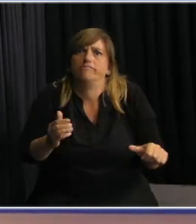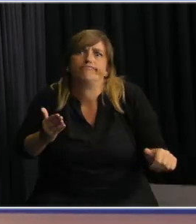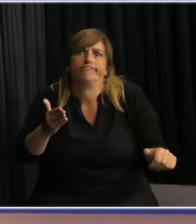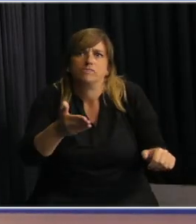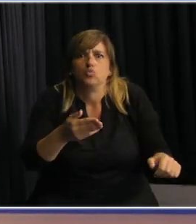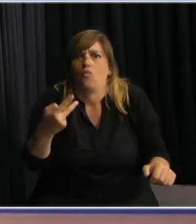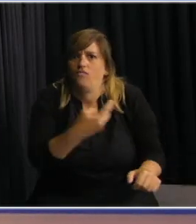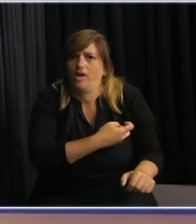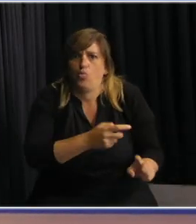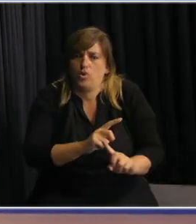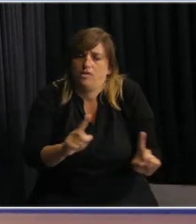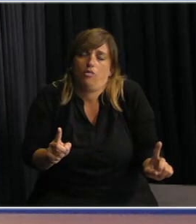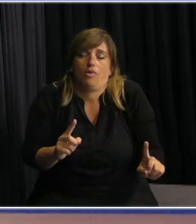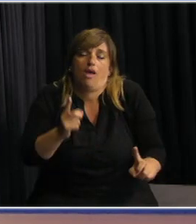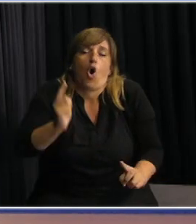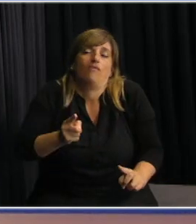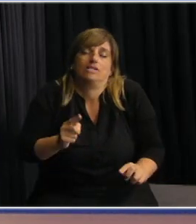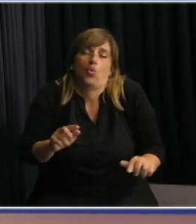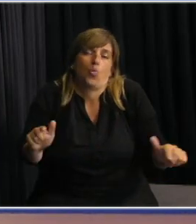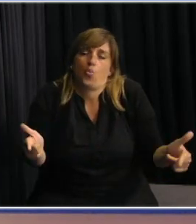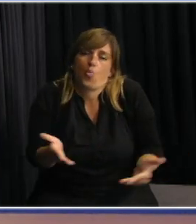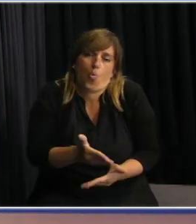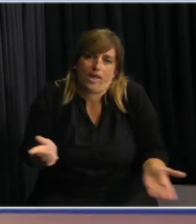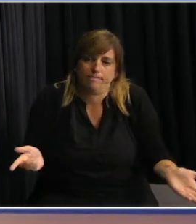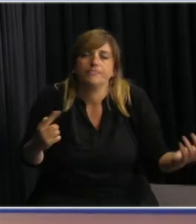a darse la vacuna.